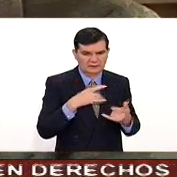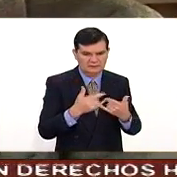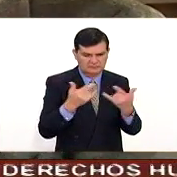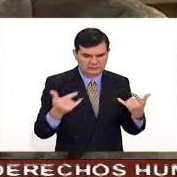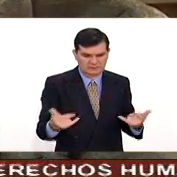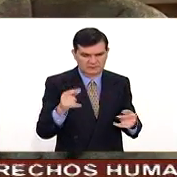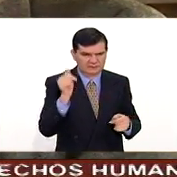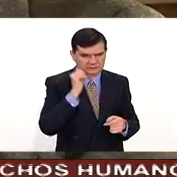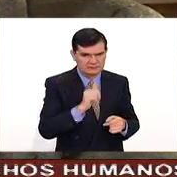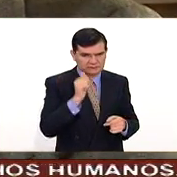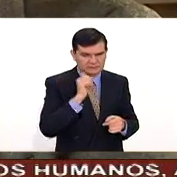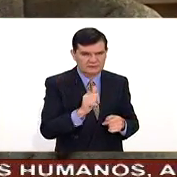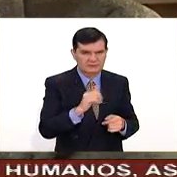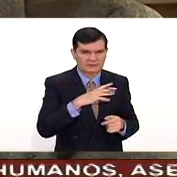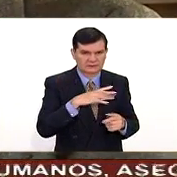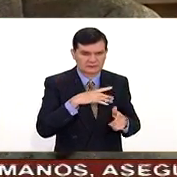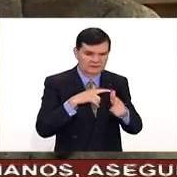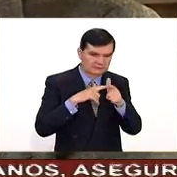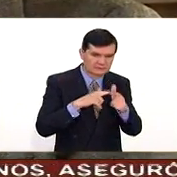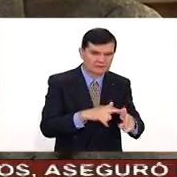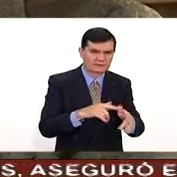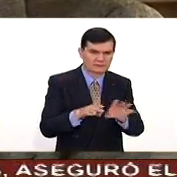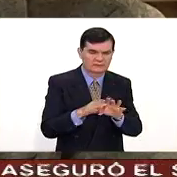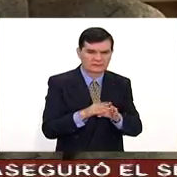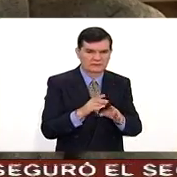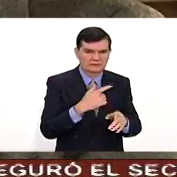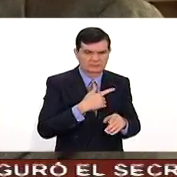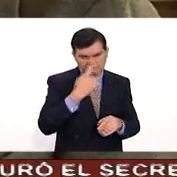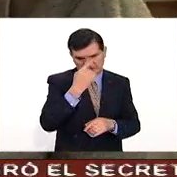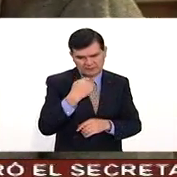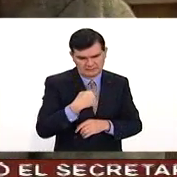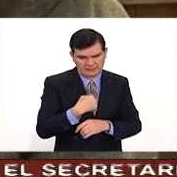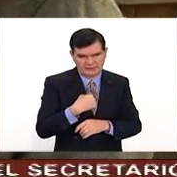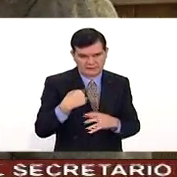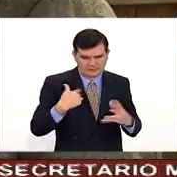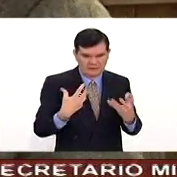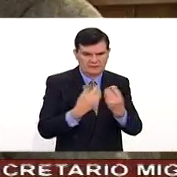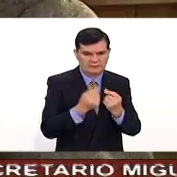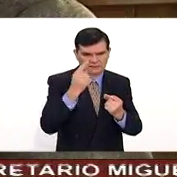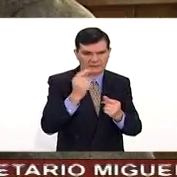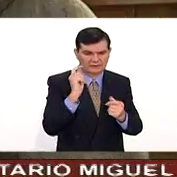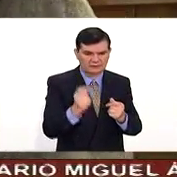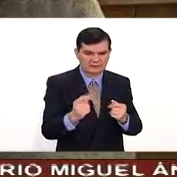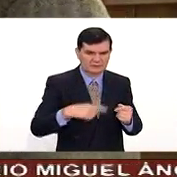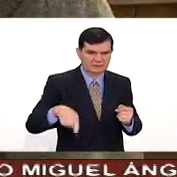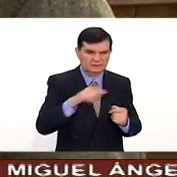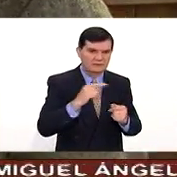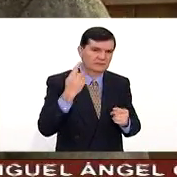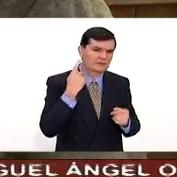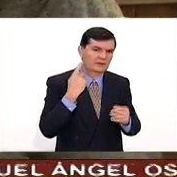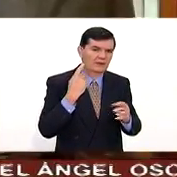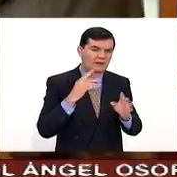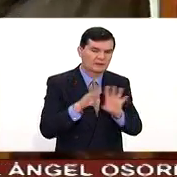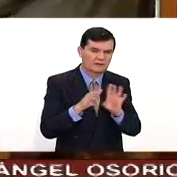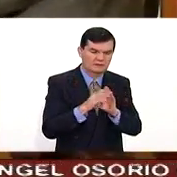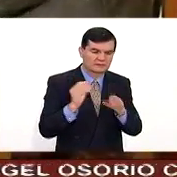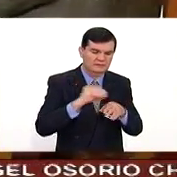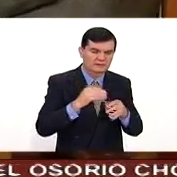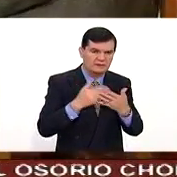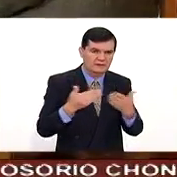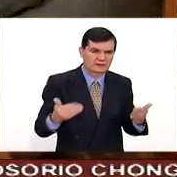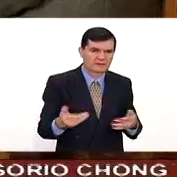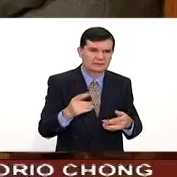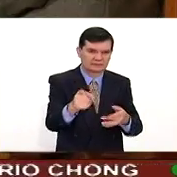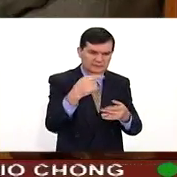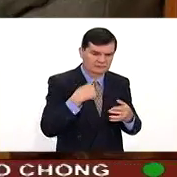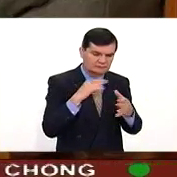maneras siempre me ha continuado siendo una afición muy fuerte para mí y es parte de lo que necesitamos los politólogos para entender el presente. O sea. Ahora,